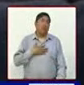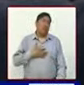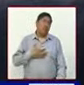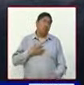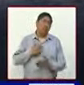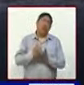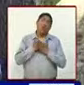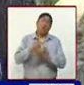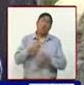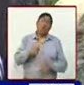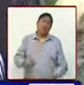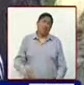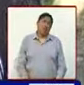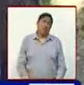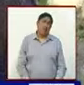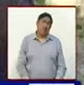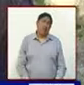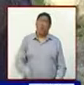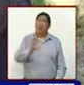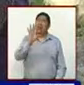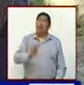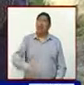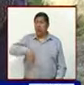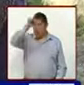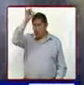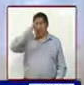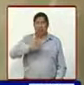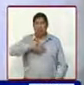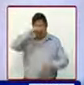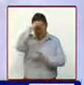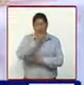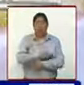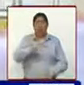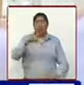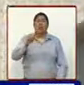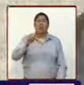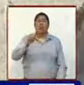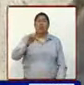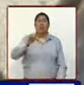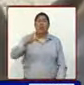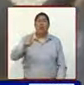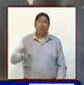general, ayúdenme a encontrar a mi hijo Daniel.